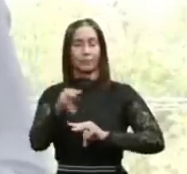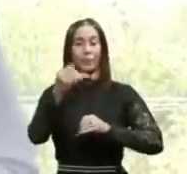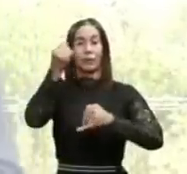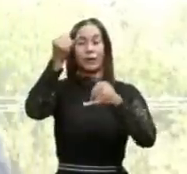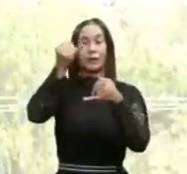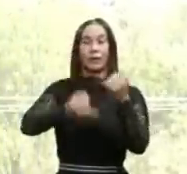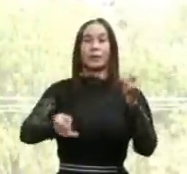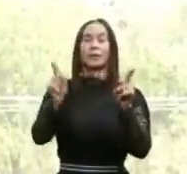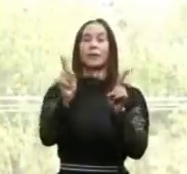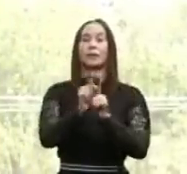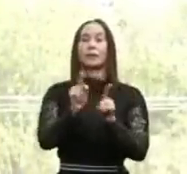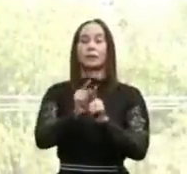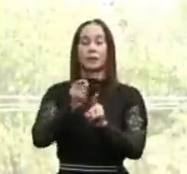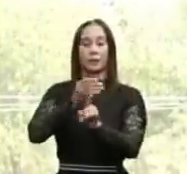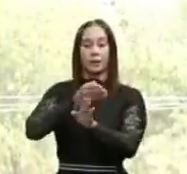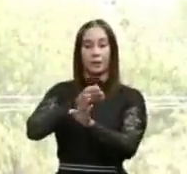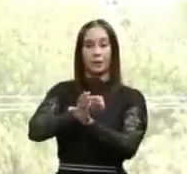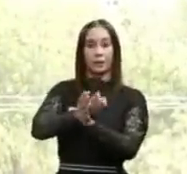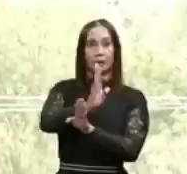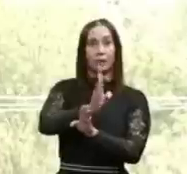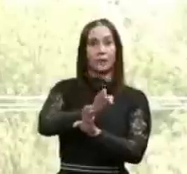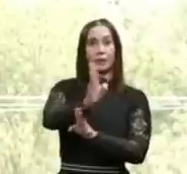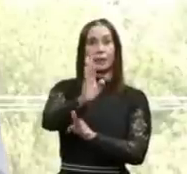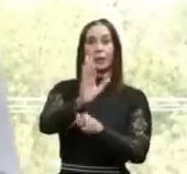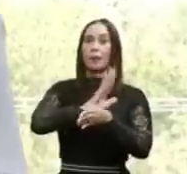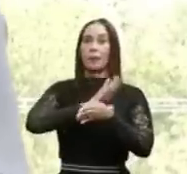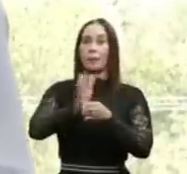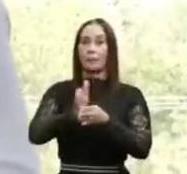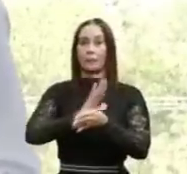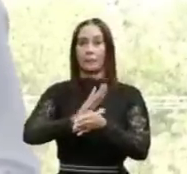terminar la carretera